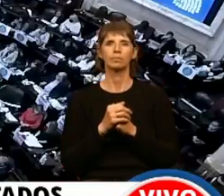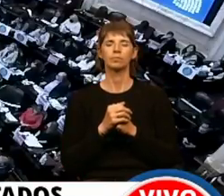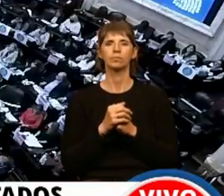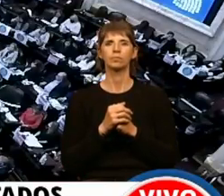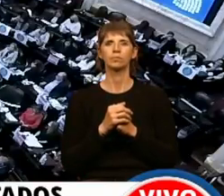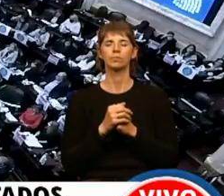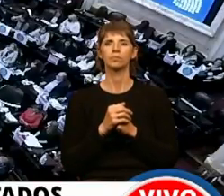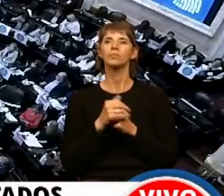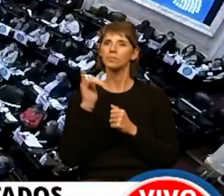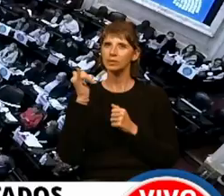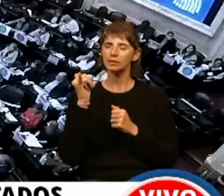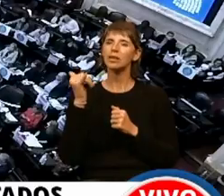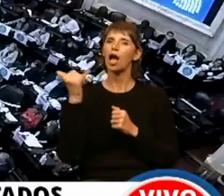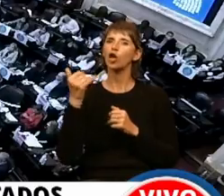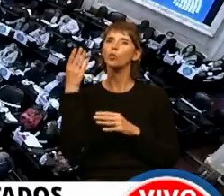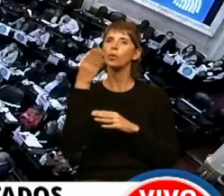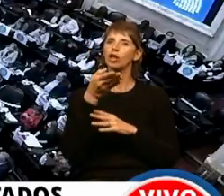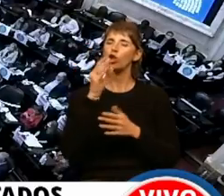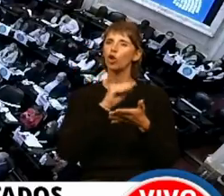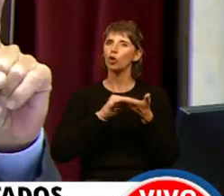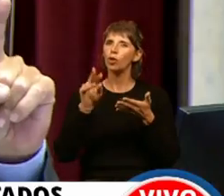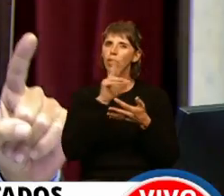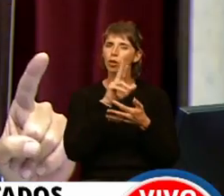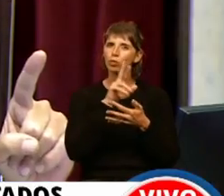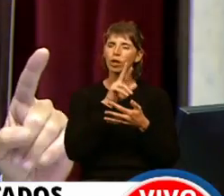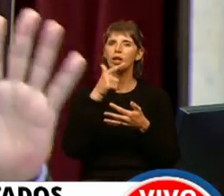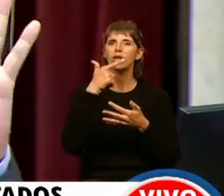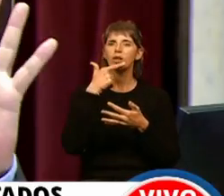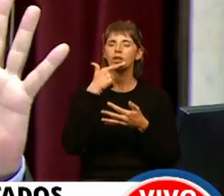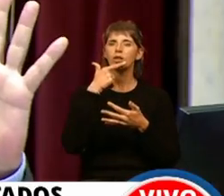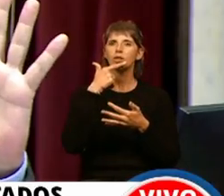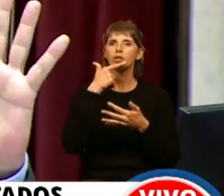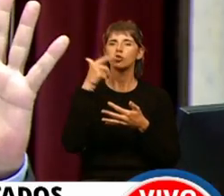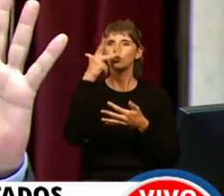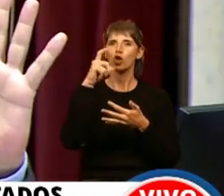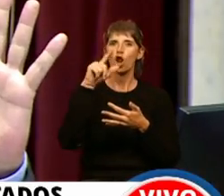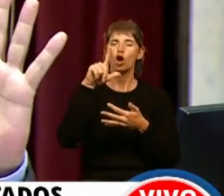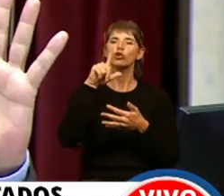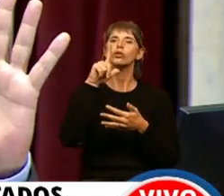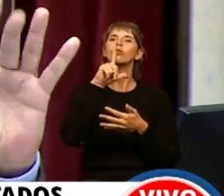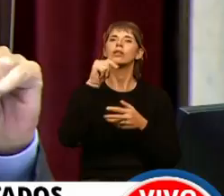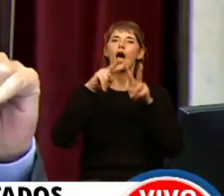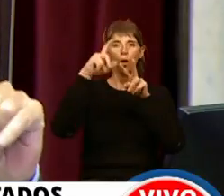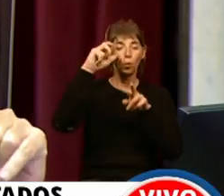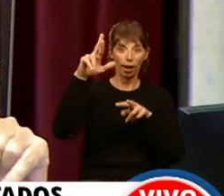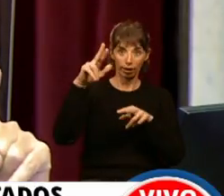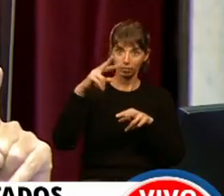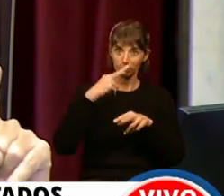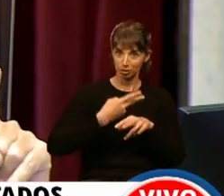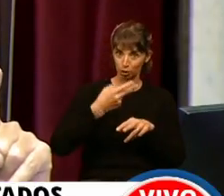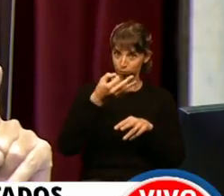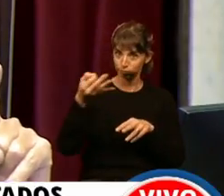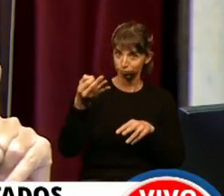si tengo un pedido de la diputada flota where lo dije bien que no le tomó el